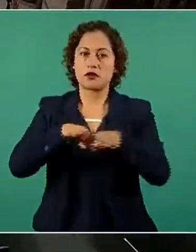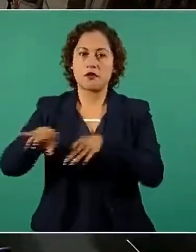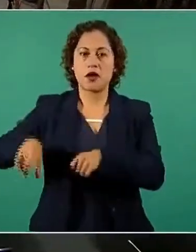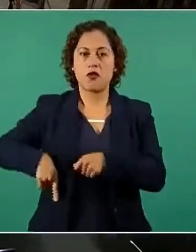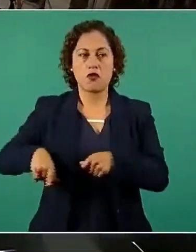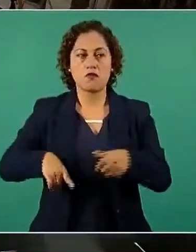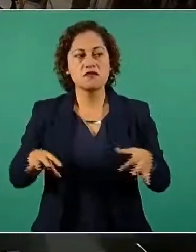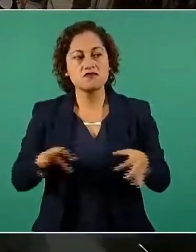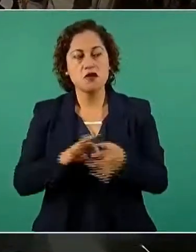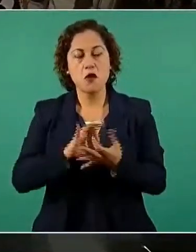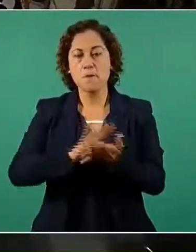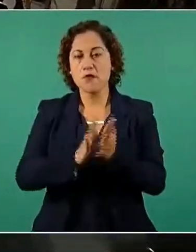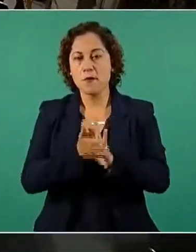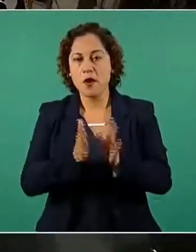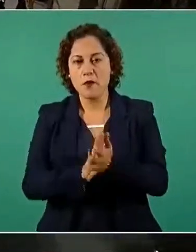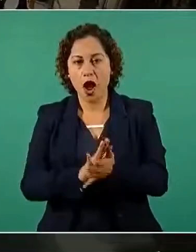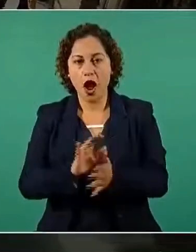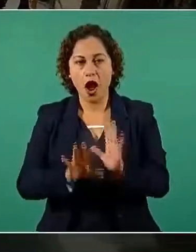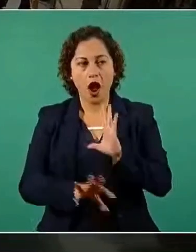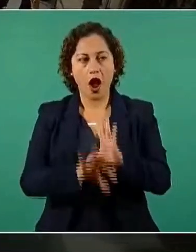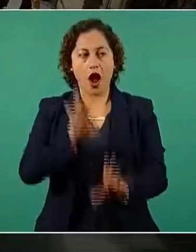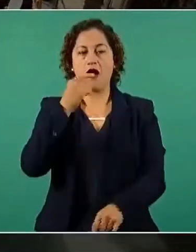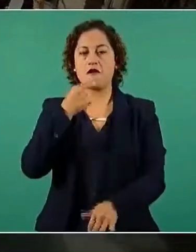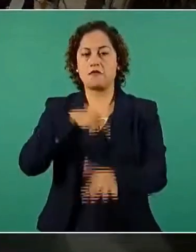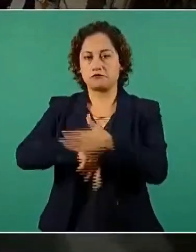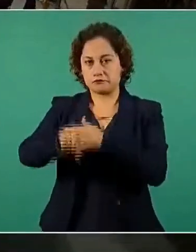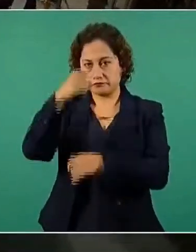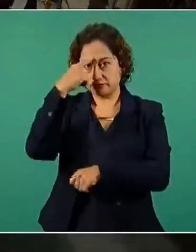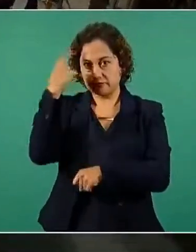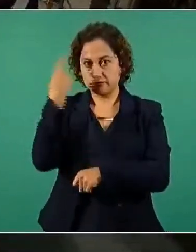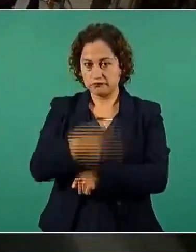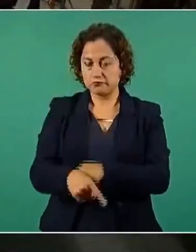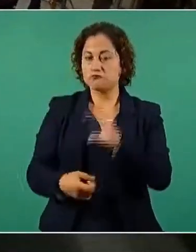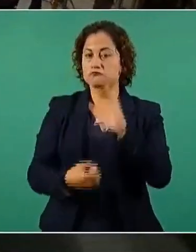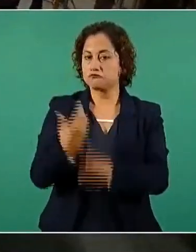la denuncia de esta situación de los nuevos gobiernos. Presidente.